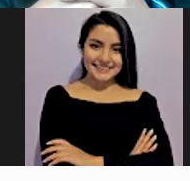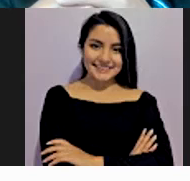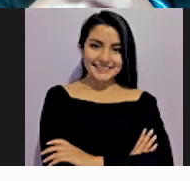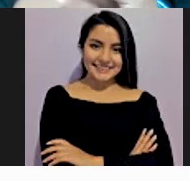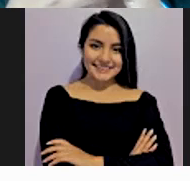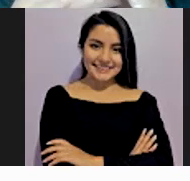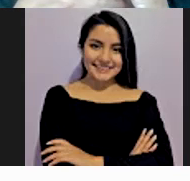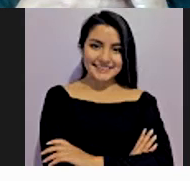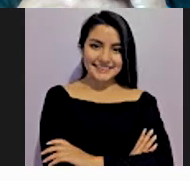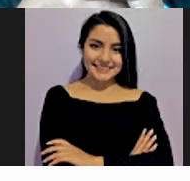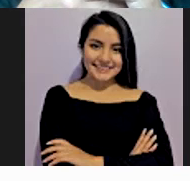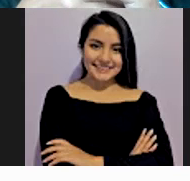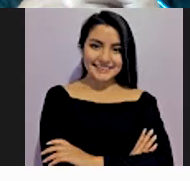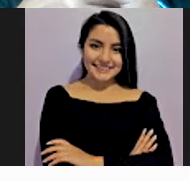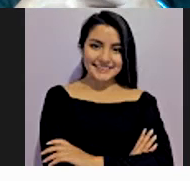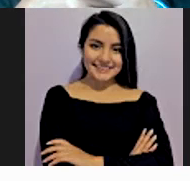Ya, ¿qué más?